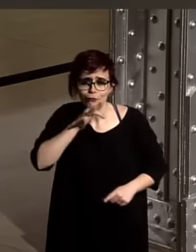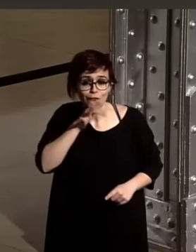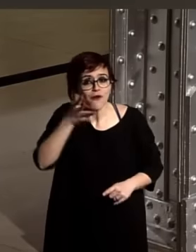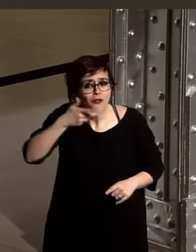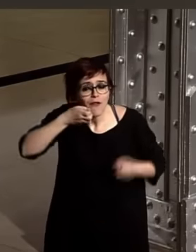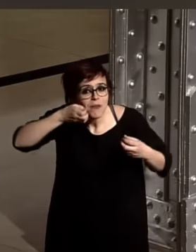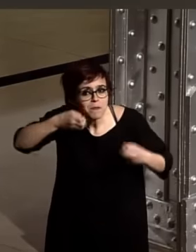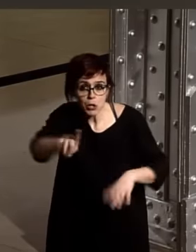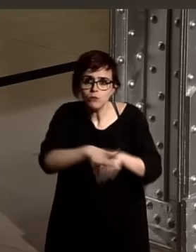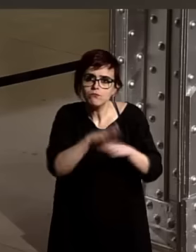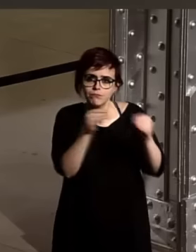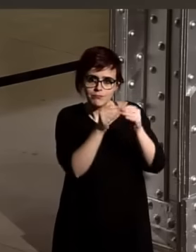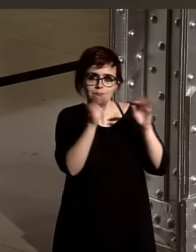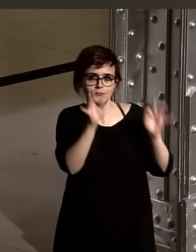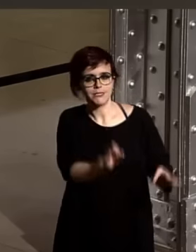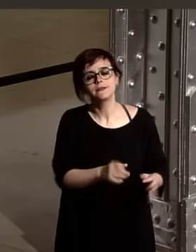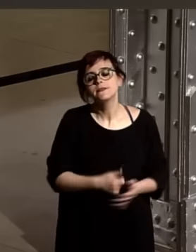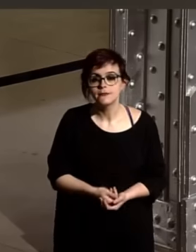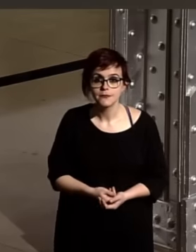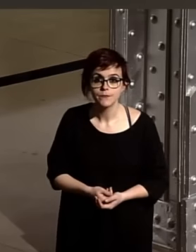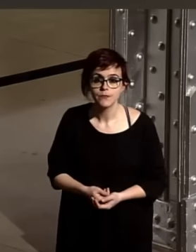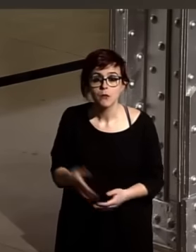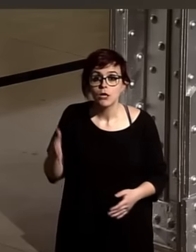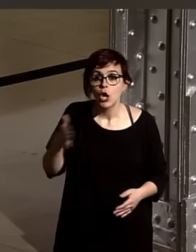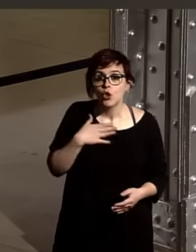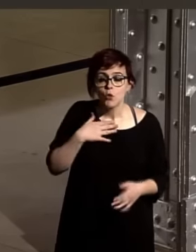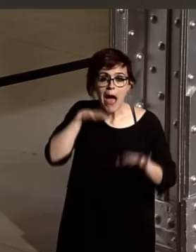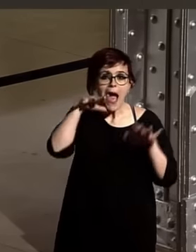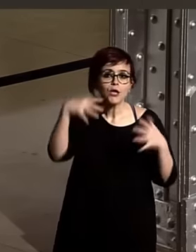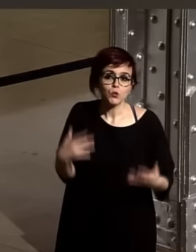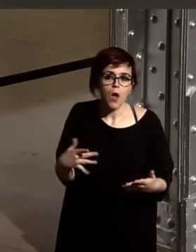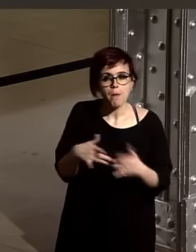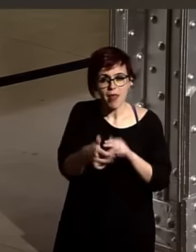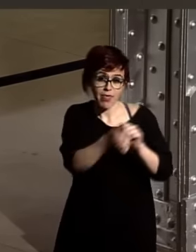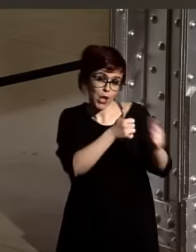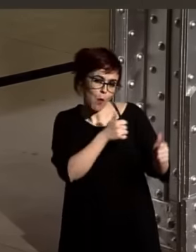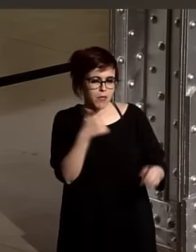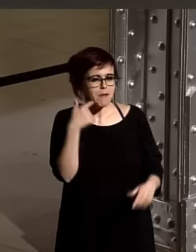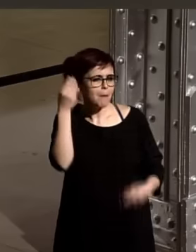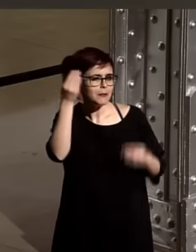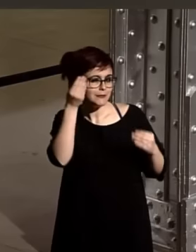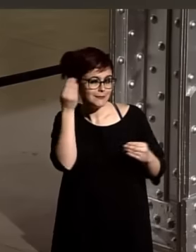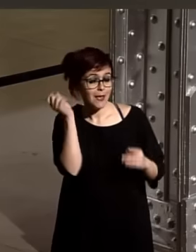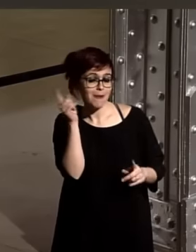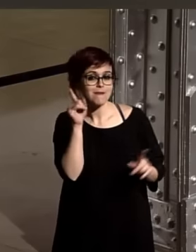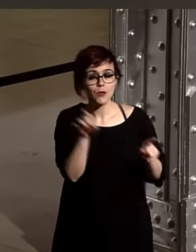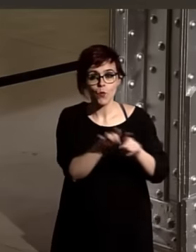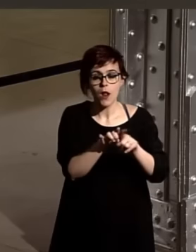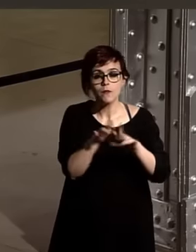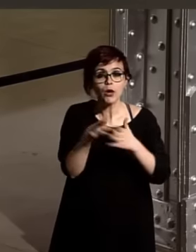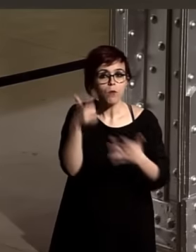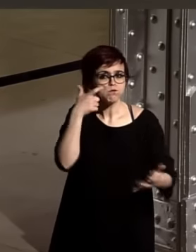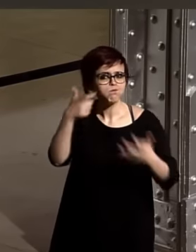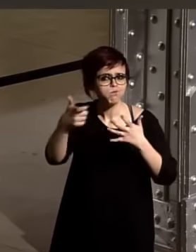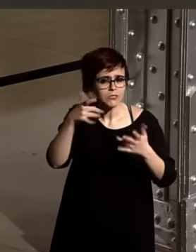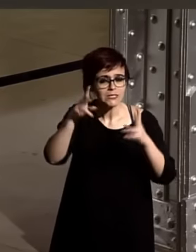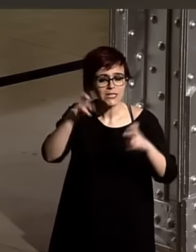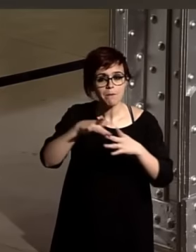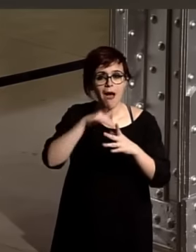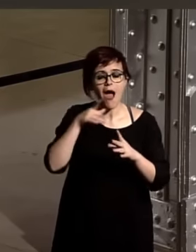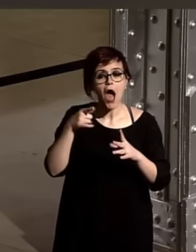con con Juan Luis yo como actual parece que me copio pero estaba pensando también por notoriedad la las